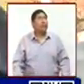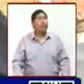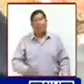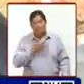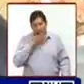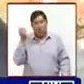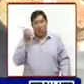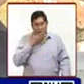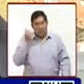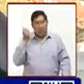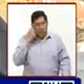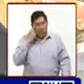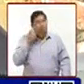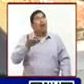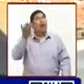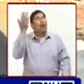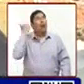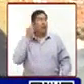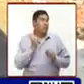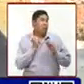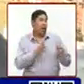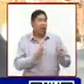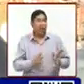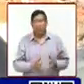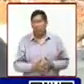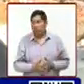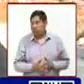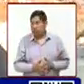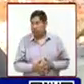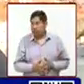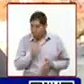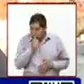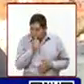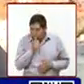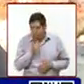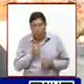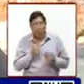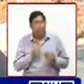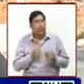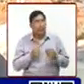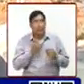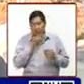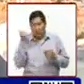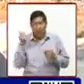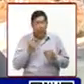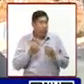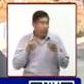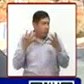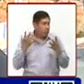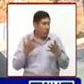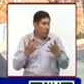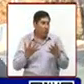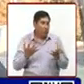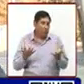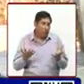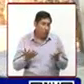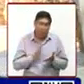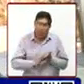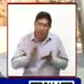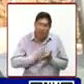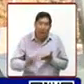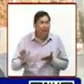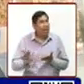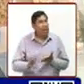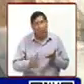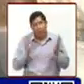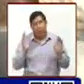Está mejor, porque más antes estaba abandonado. Clandestino, ahora ya ha mejorado bastante, ya algo, limpieza, todo, ¿no?